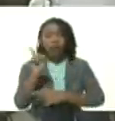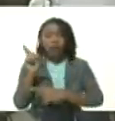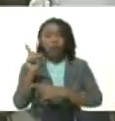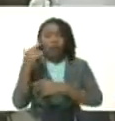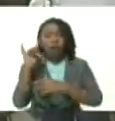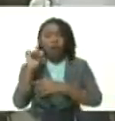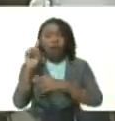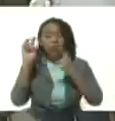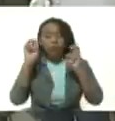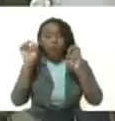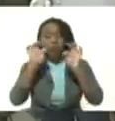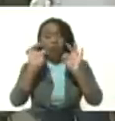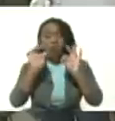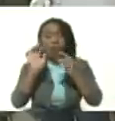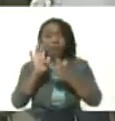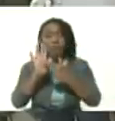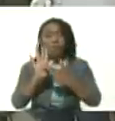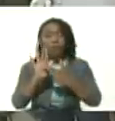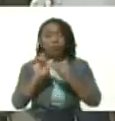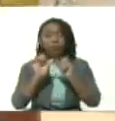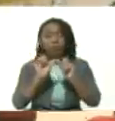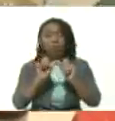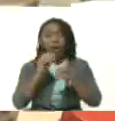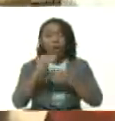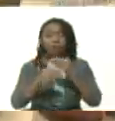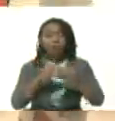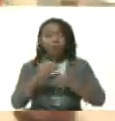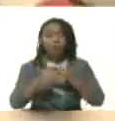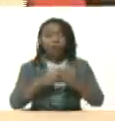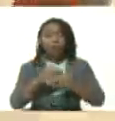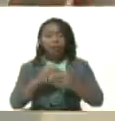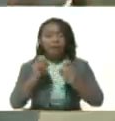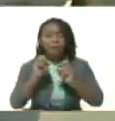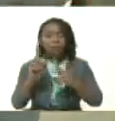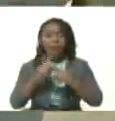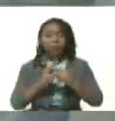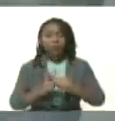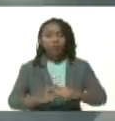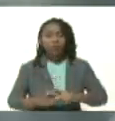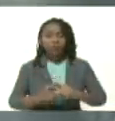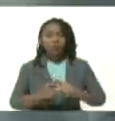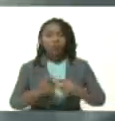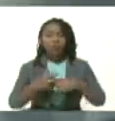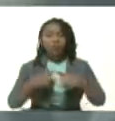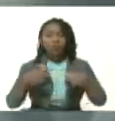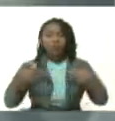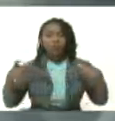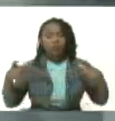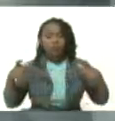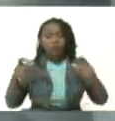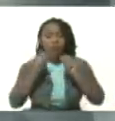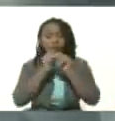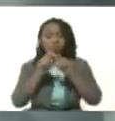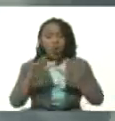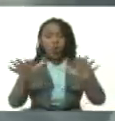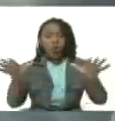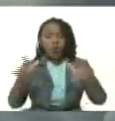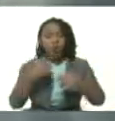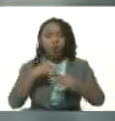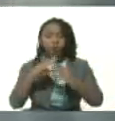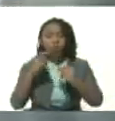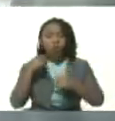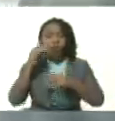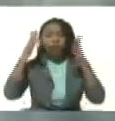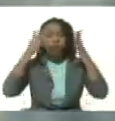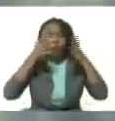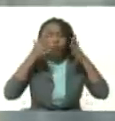en estas nuevas presentaciones. Para seguir garantizando, optimizar, maximizar y masificar como usted lo ha orientado, por supuesto